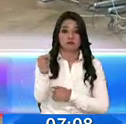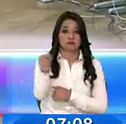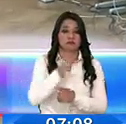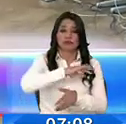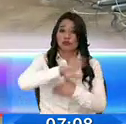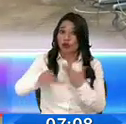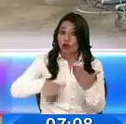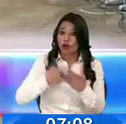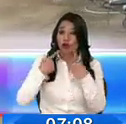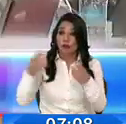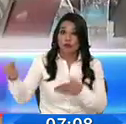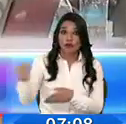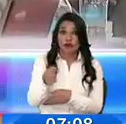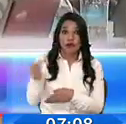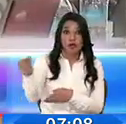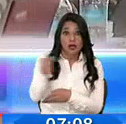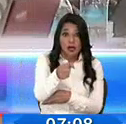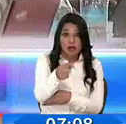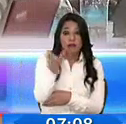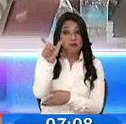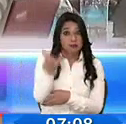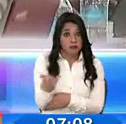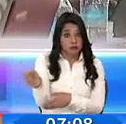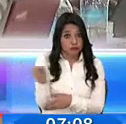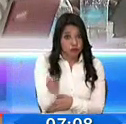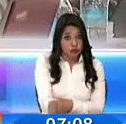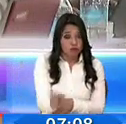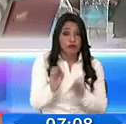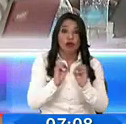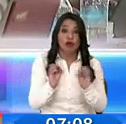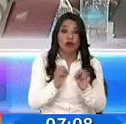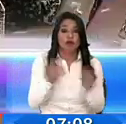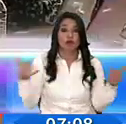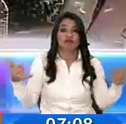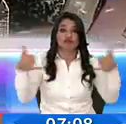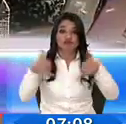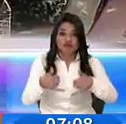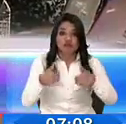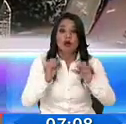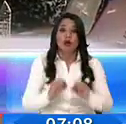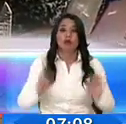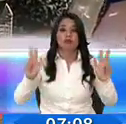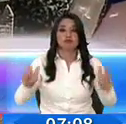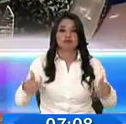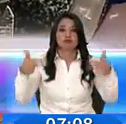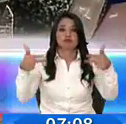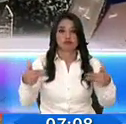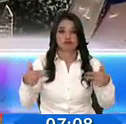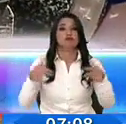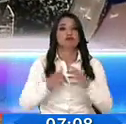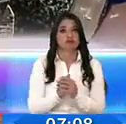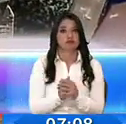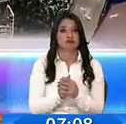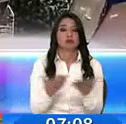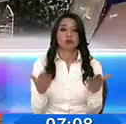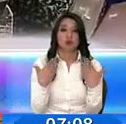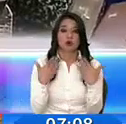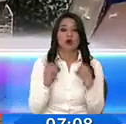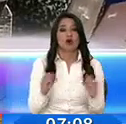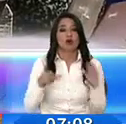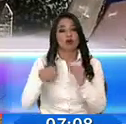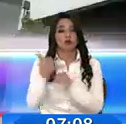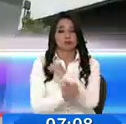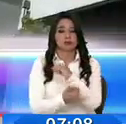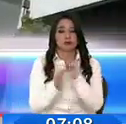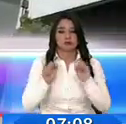convocados se efectúe de ser el caso e incluso mediante vía conexión telemática o videoconferencia ya sea desde guayaquil o fuera del